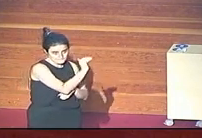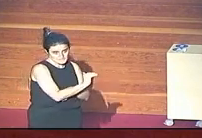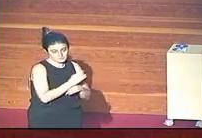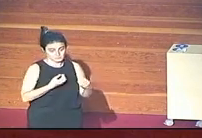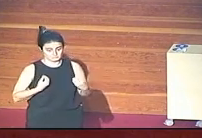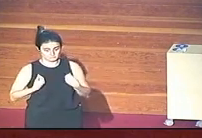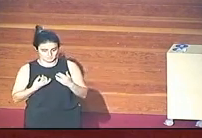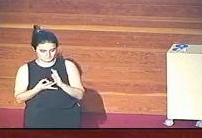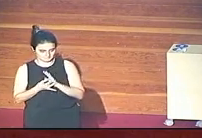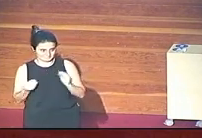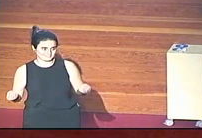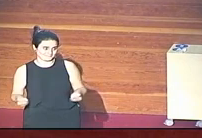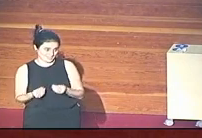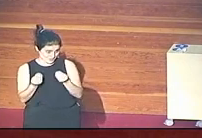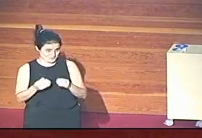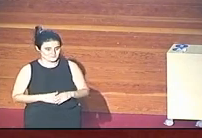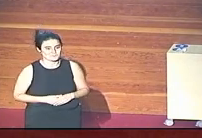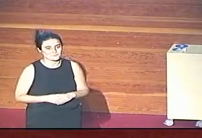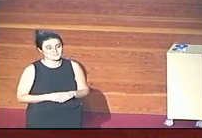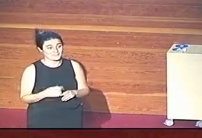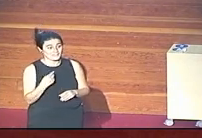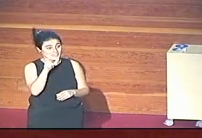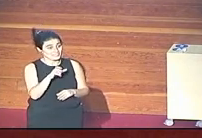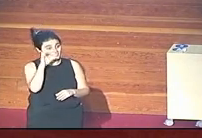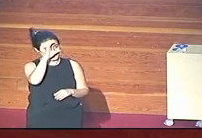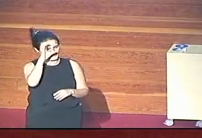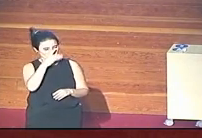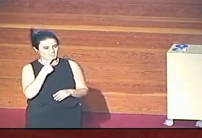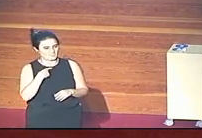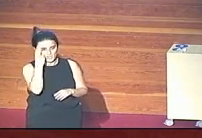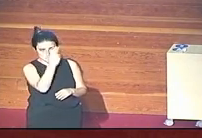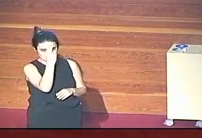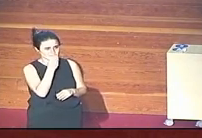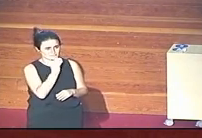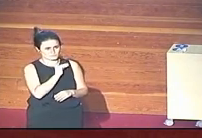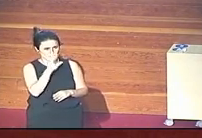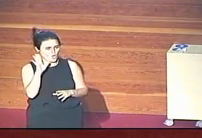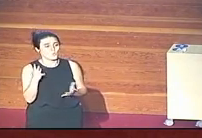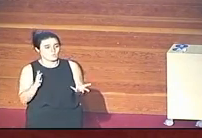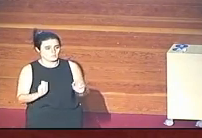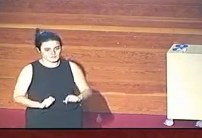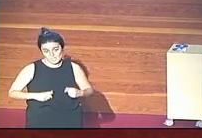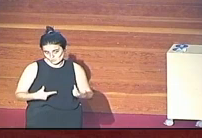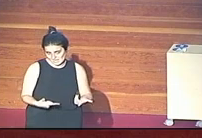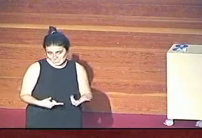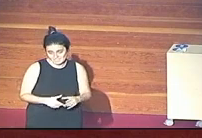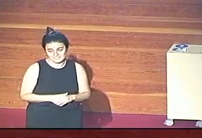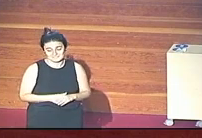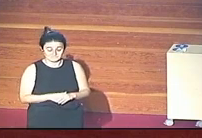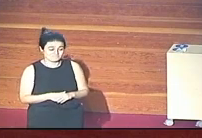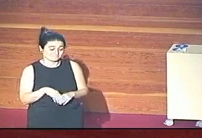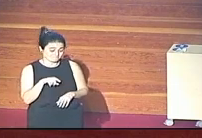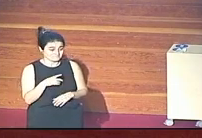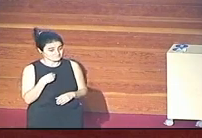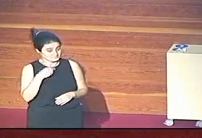nosotros no uno de los científicos nos decía que el mejor hospital es la naturaleza entonces bueno pues yo creo que en